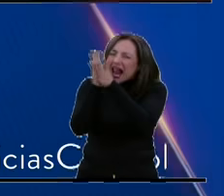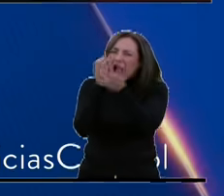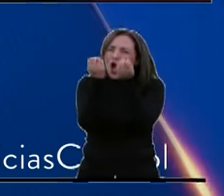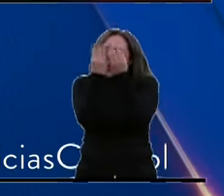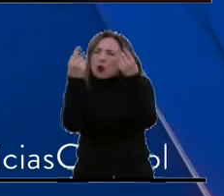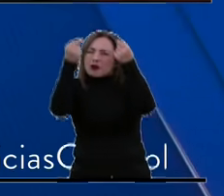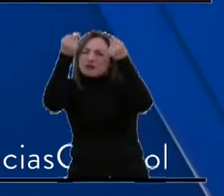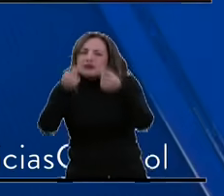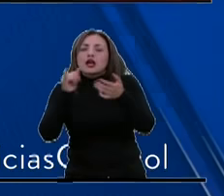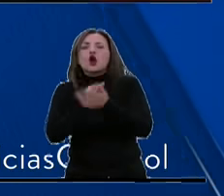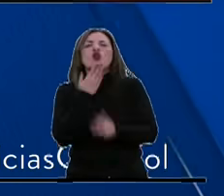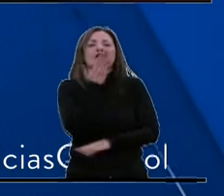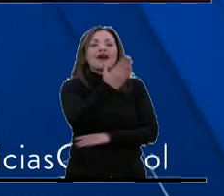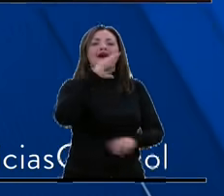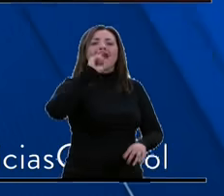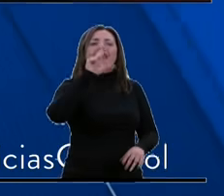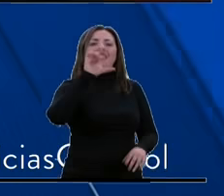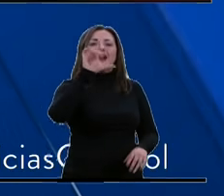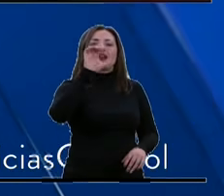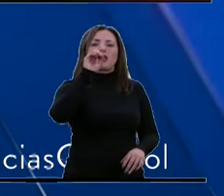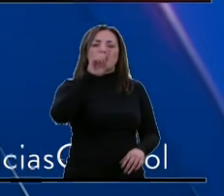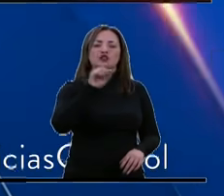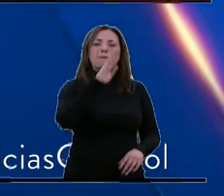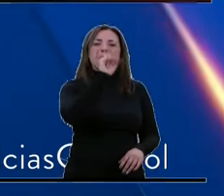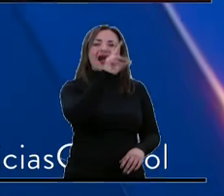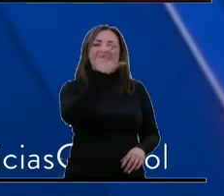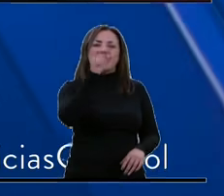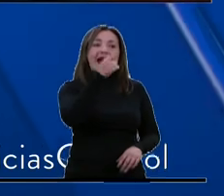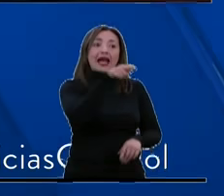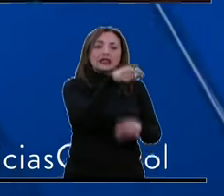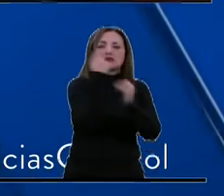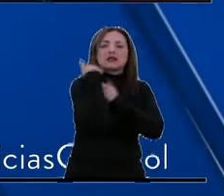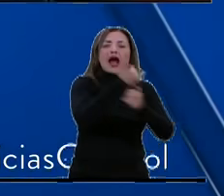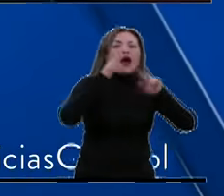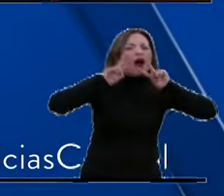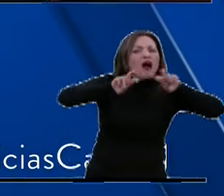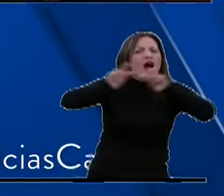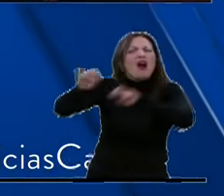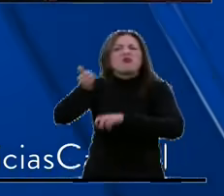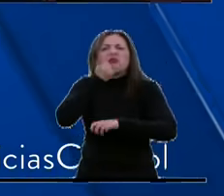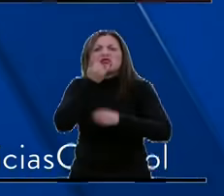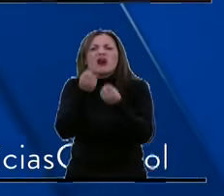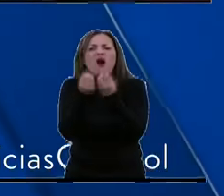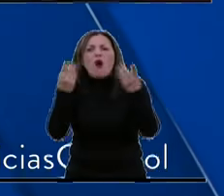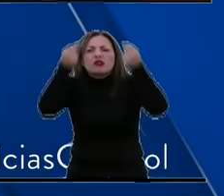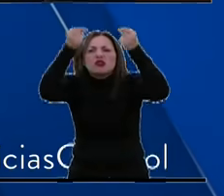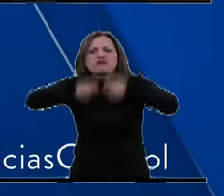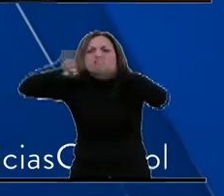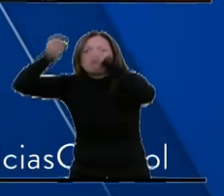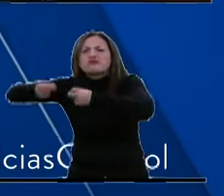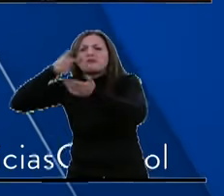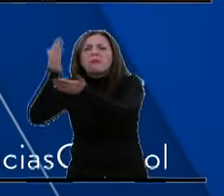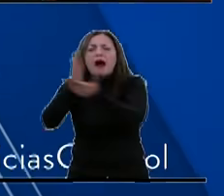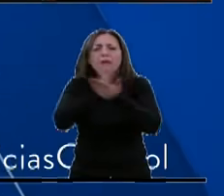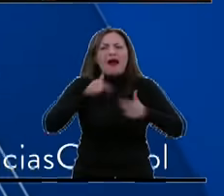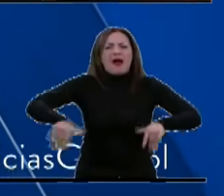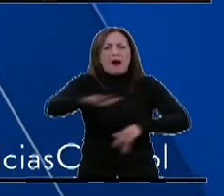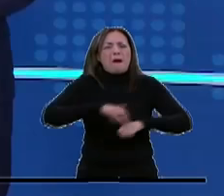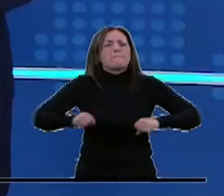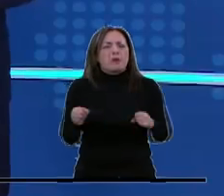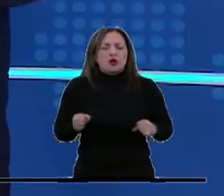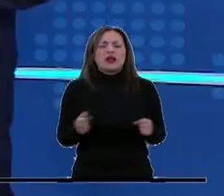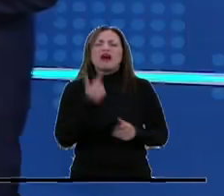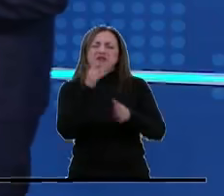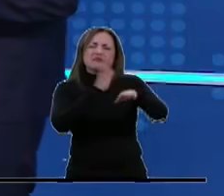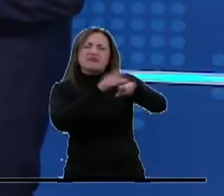con carlos barragán que se ha dado la tarea de investigar sobre lo que ha ocurrido con las cifras en los últimos días en bogotá carlos que muestra